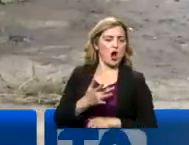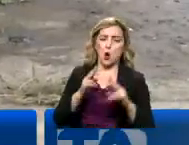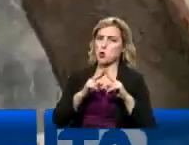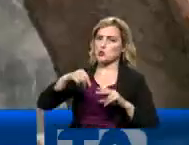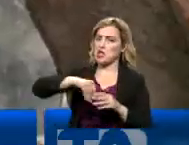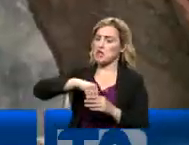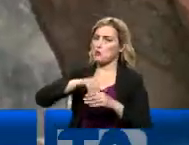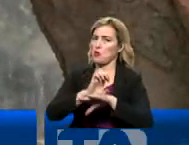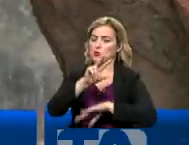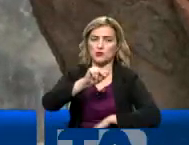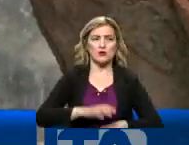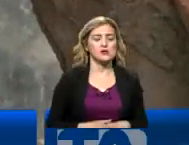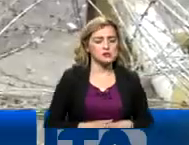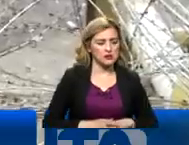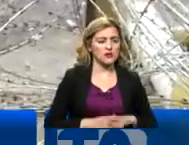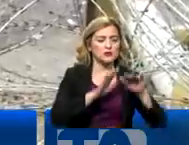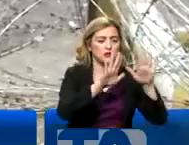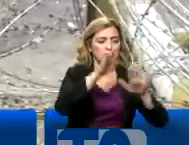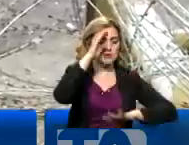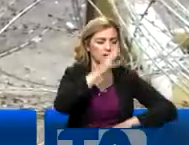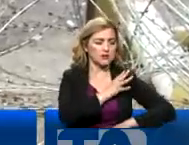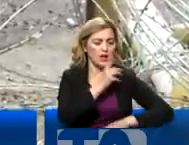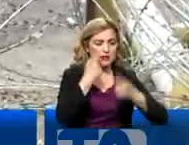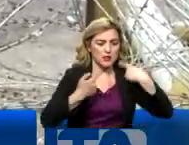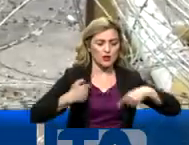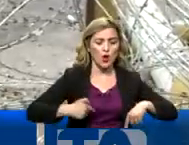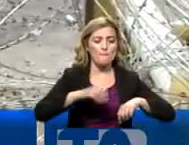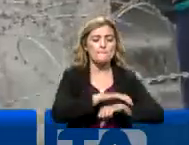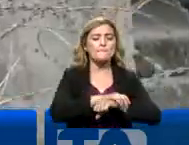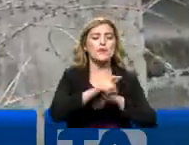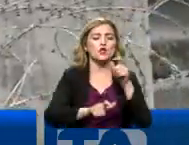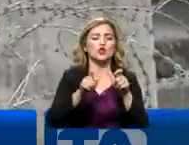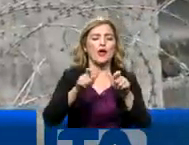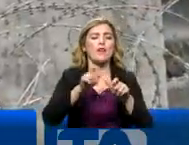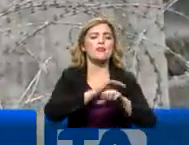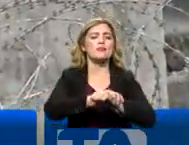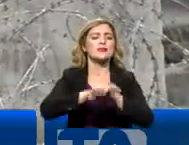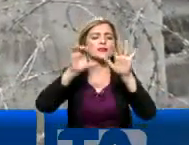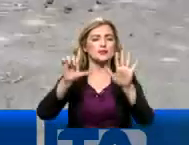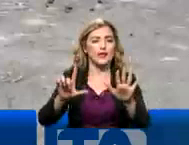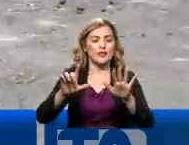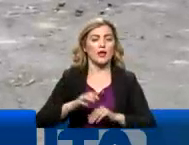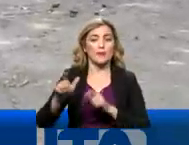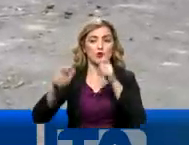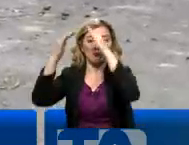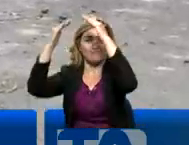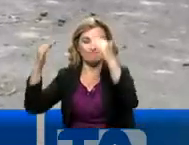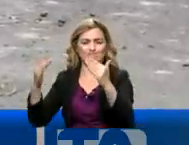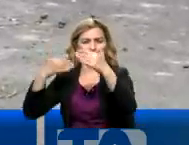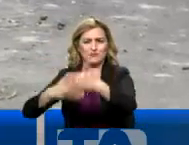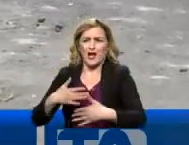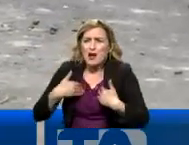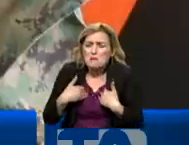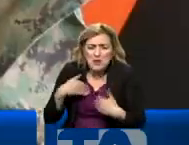resultaron heridos y 7 personas fueron detenidas, entre ellas vecinos del lugar, que aseguraron que los militares irrumpieron en